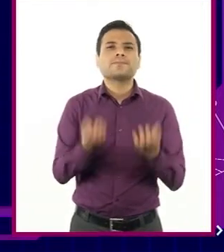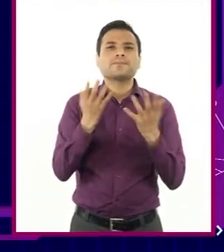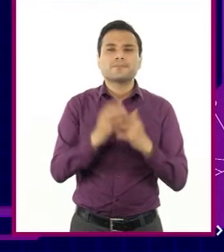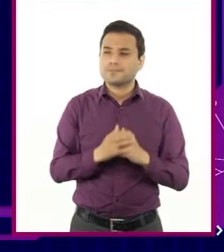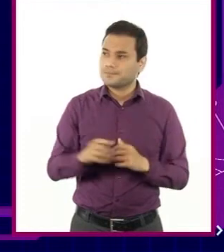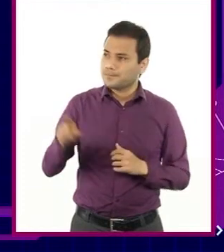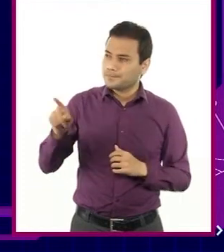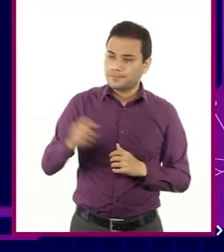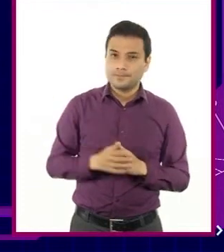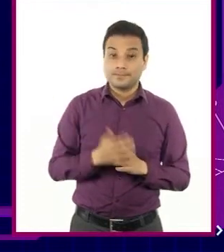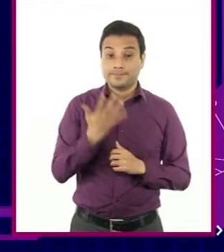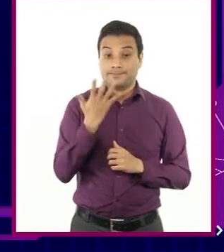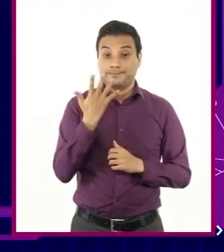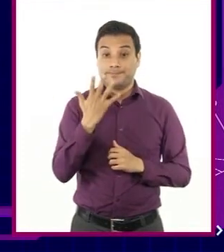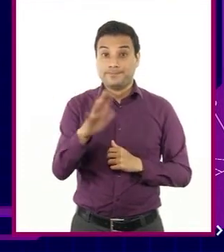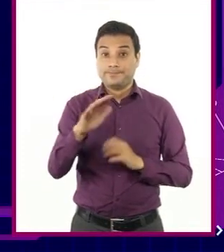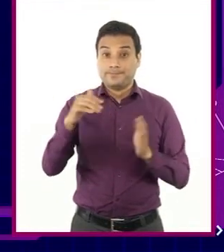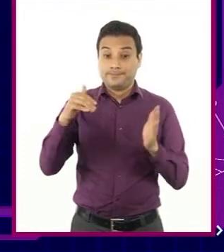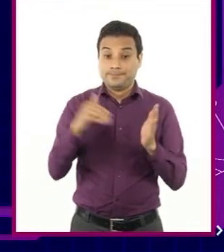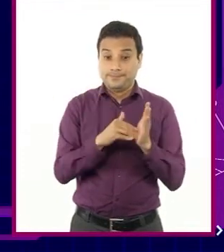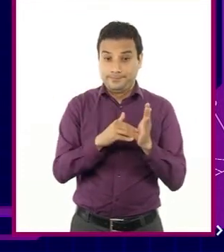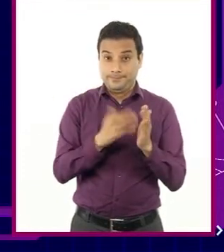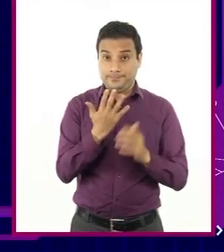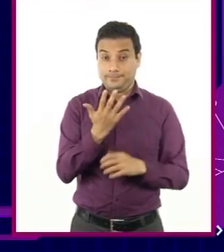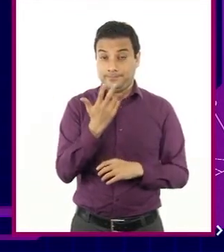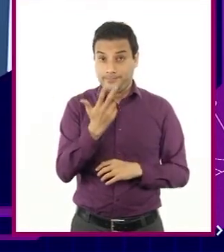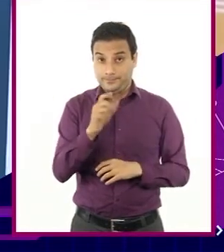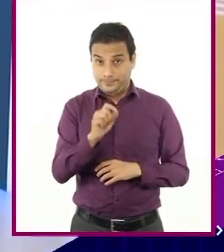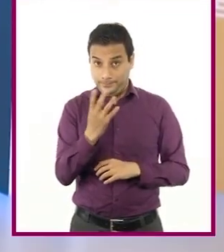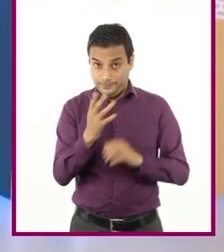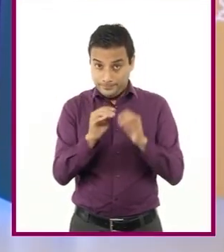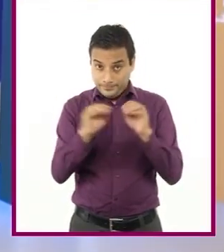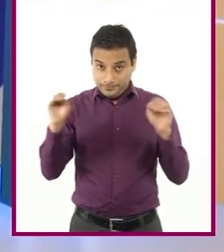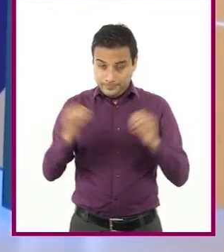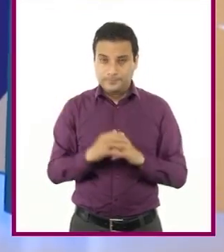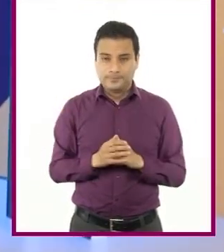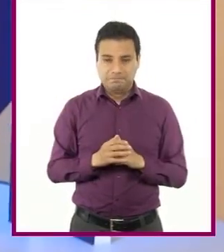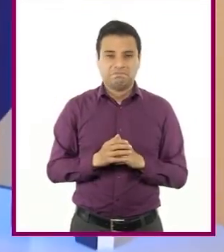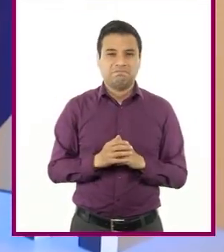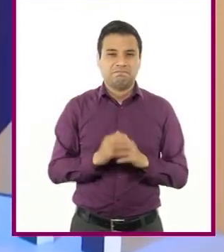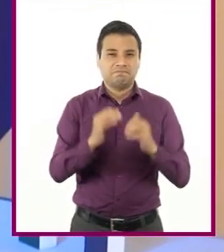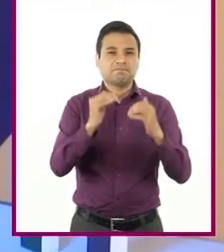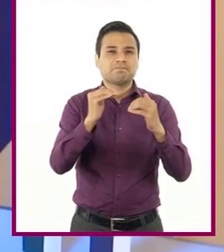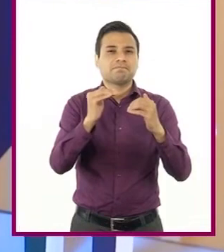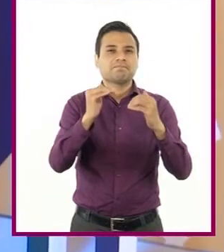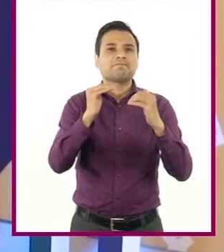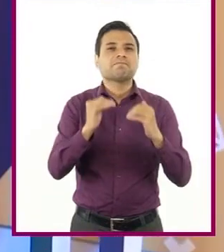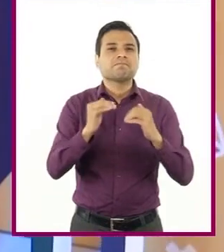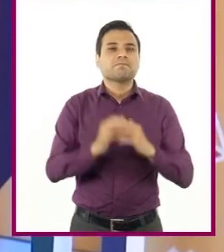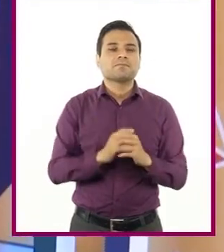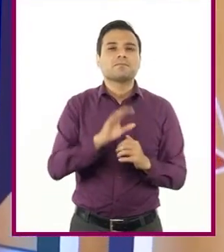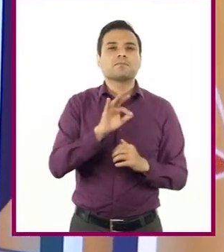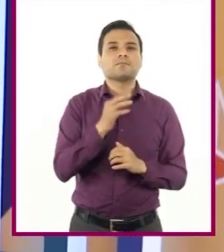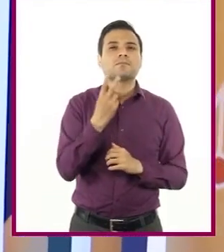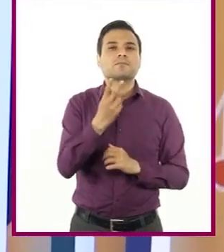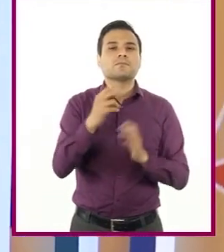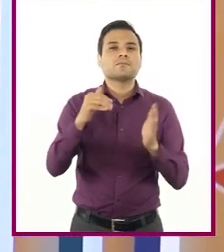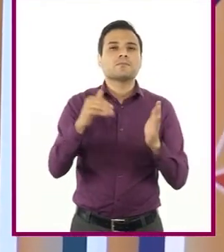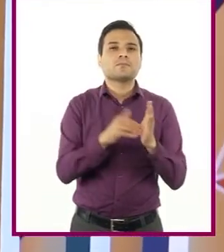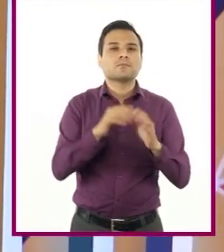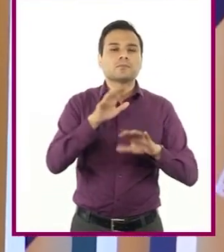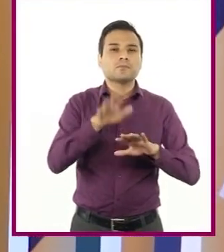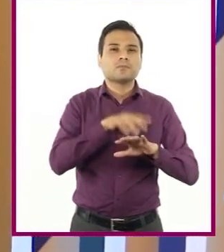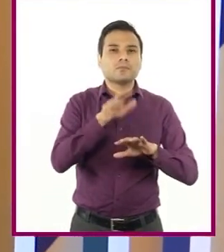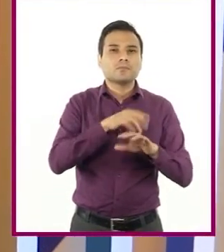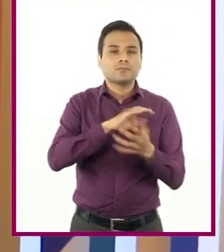a 10.058.4 metros. Continuamos ahora con la conversión de 42.000 pies a